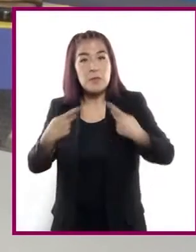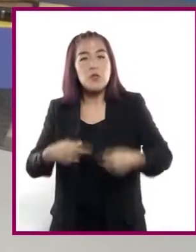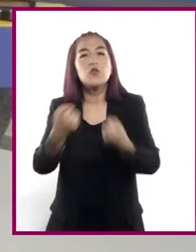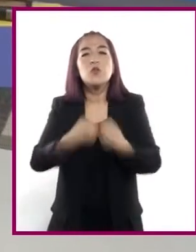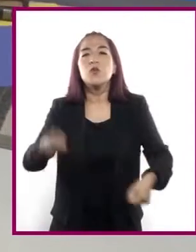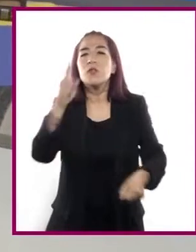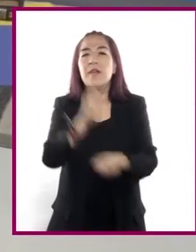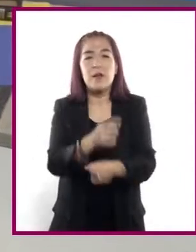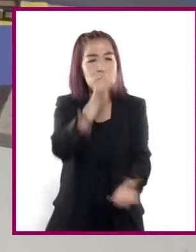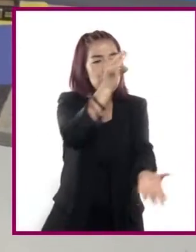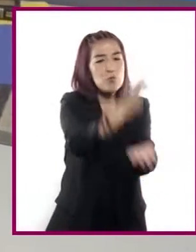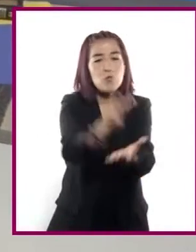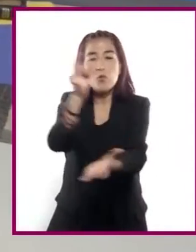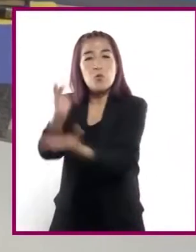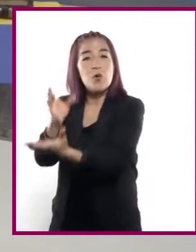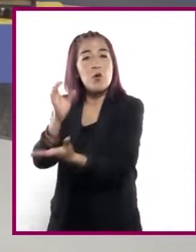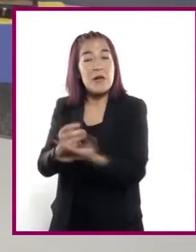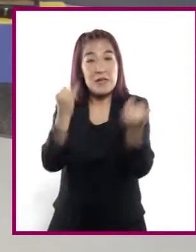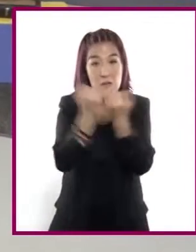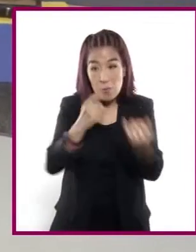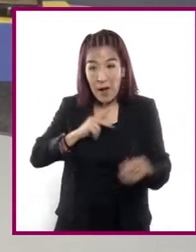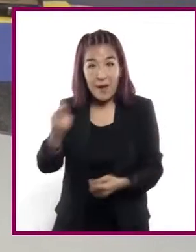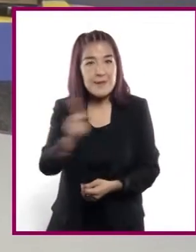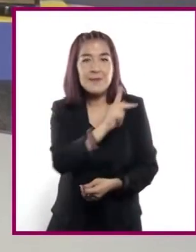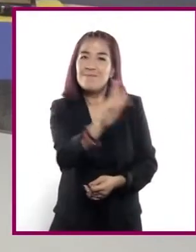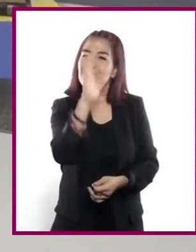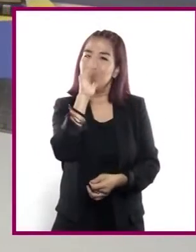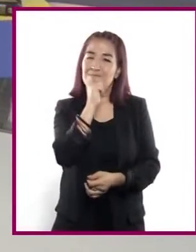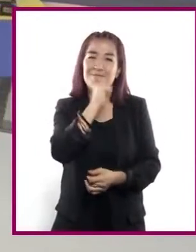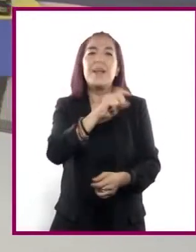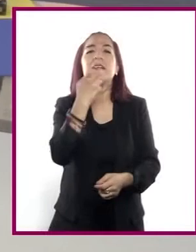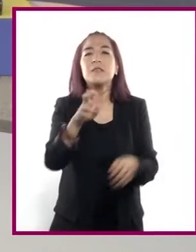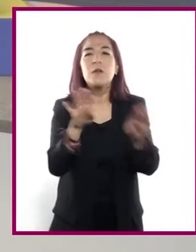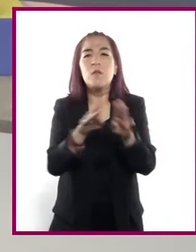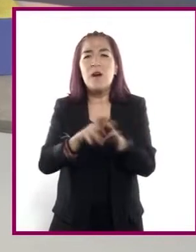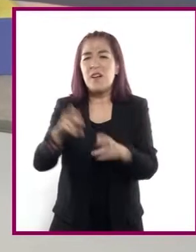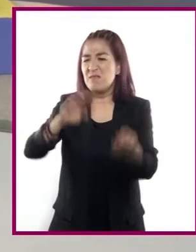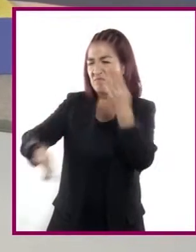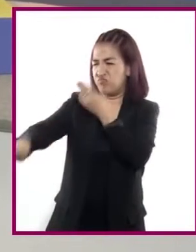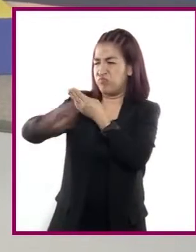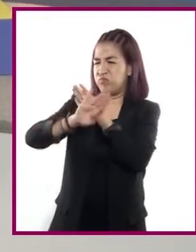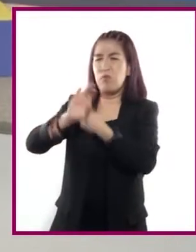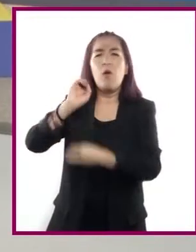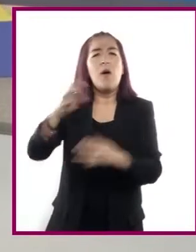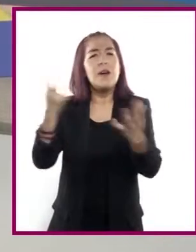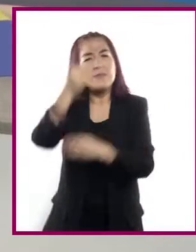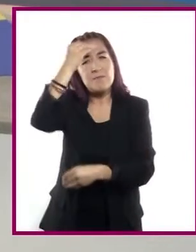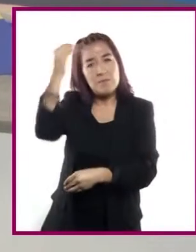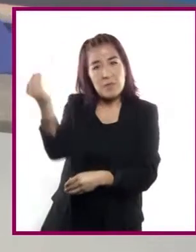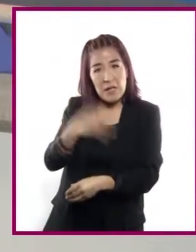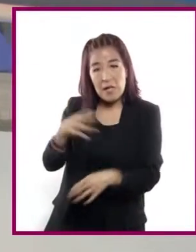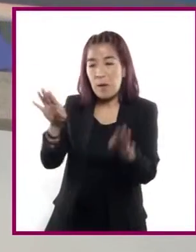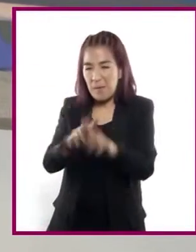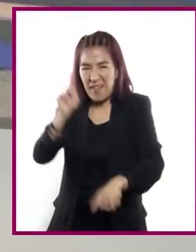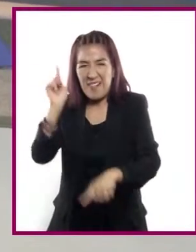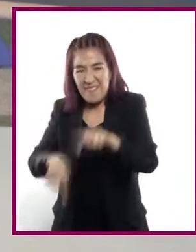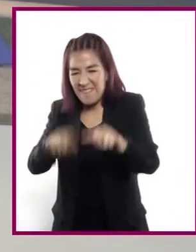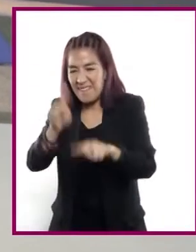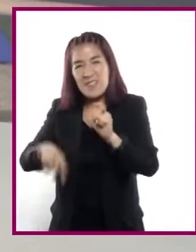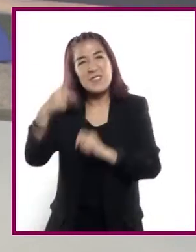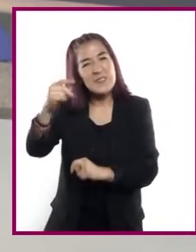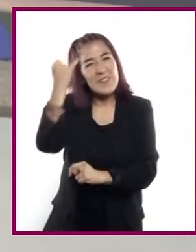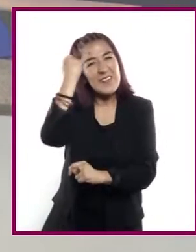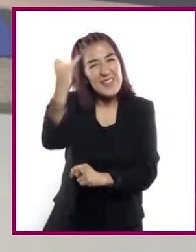ninguna persona tiene derecho a condicionar o atentar contra nuestra dignidad, queriendo cambiar nuestra